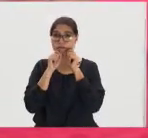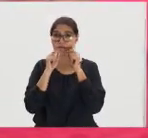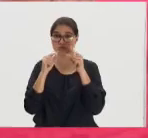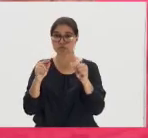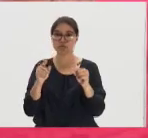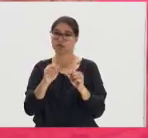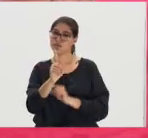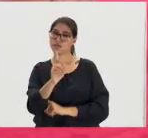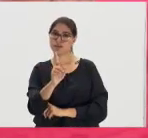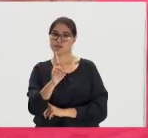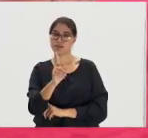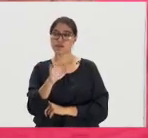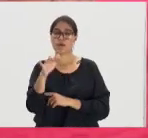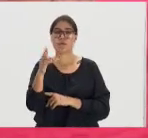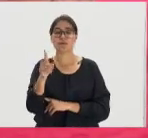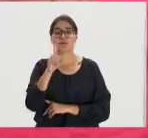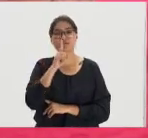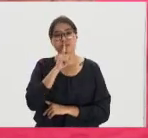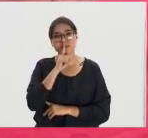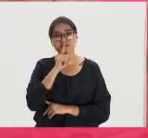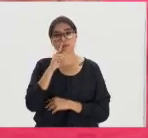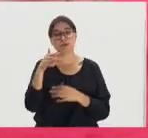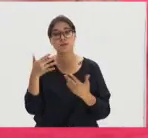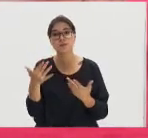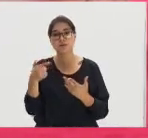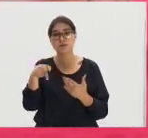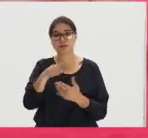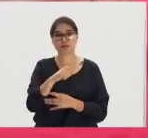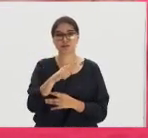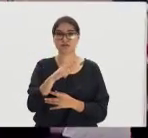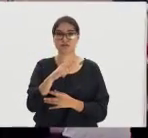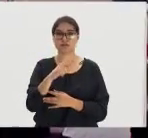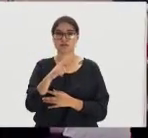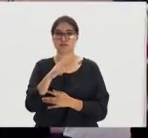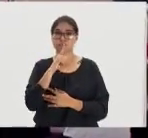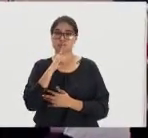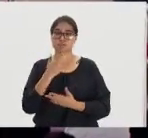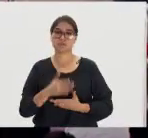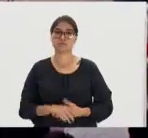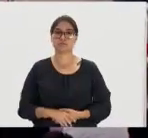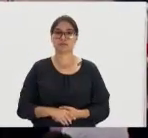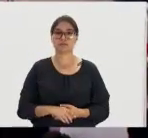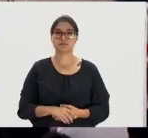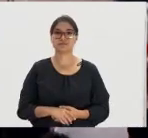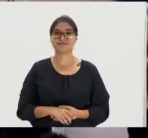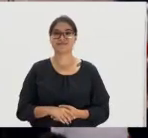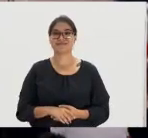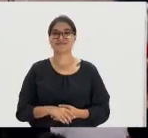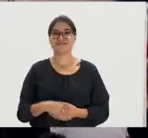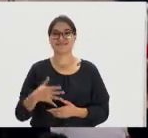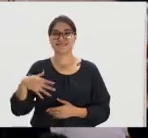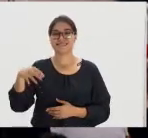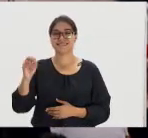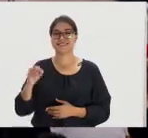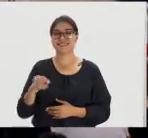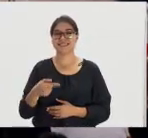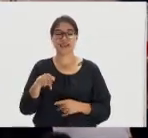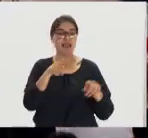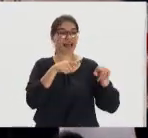Al que nada debe. Bueno, a palabra necia. ¿El que anda con lobo? ¿El perro? No,